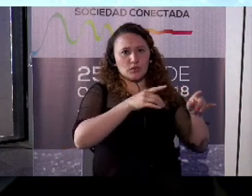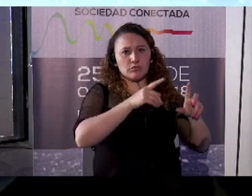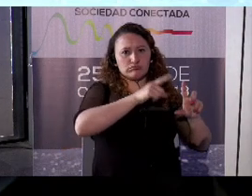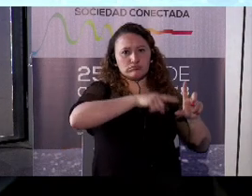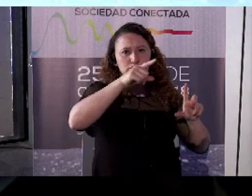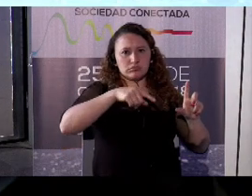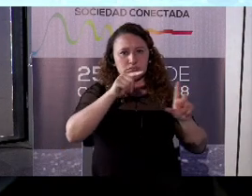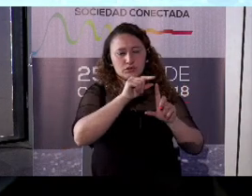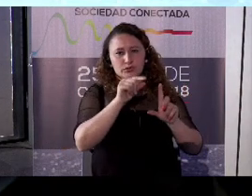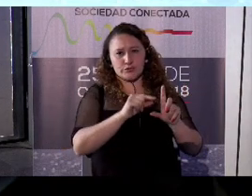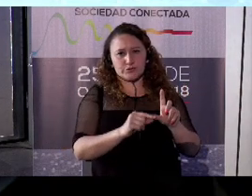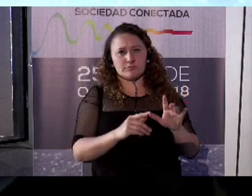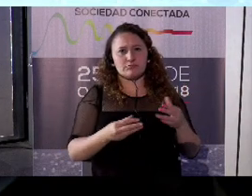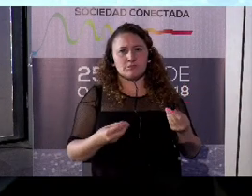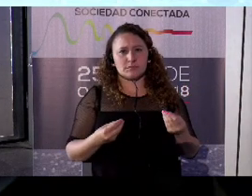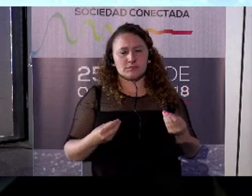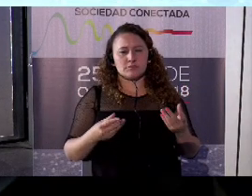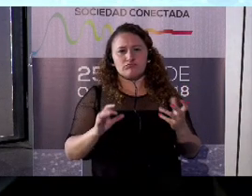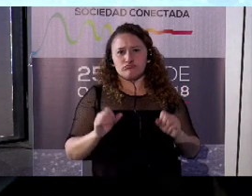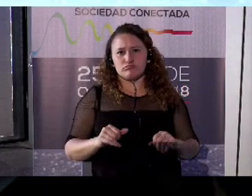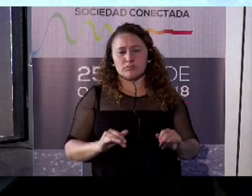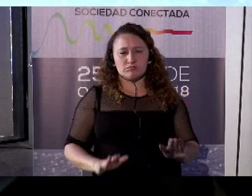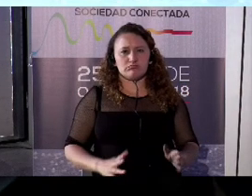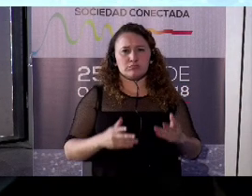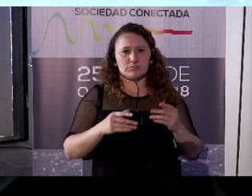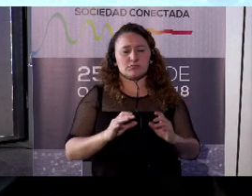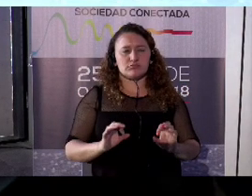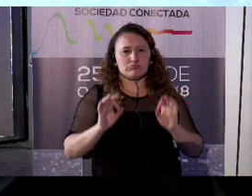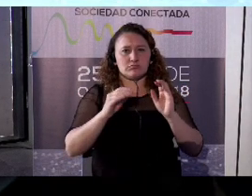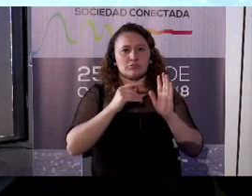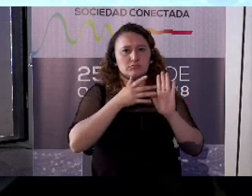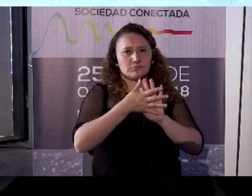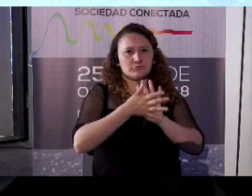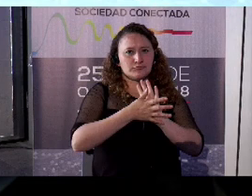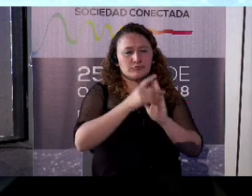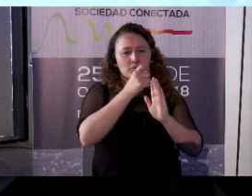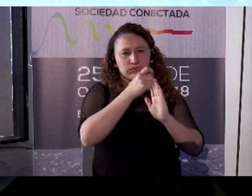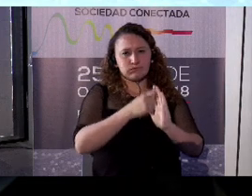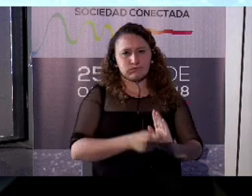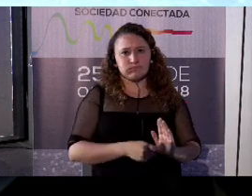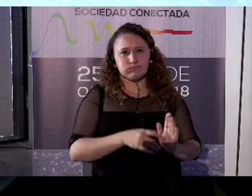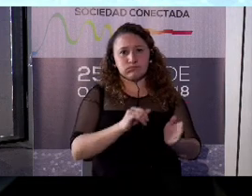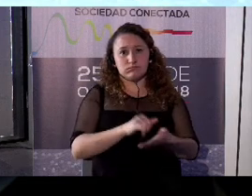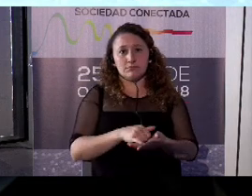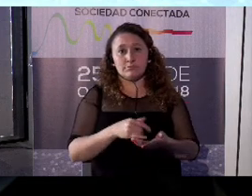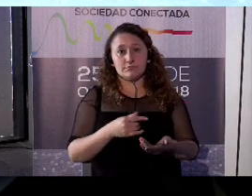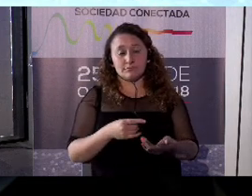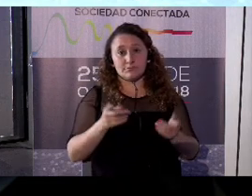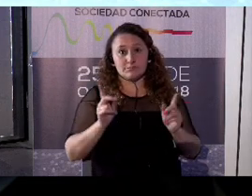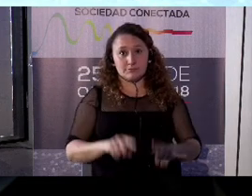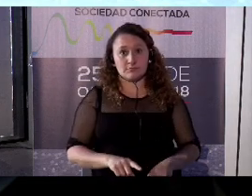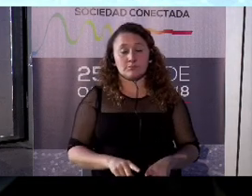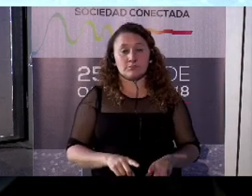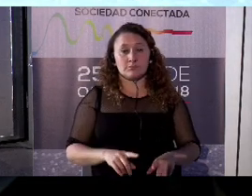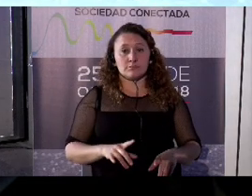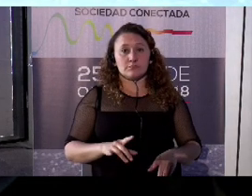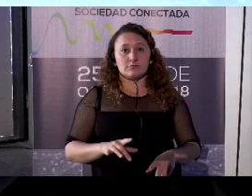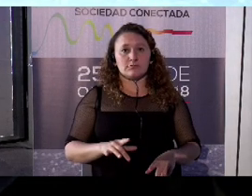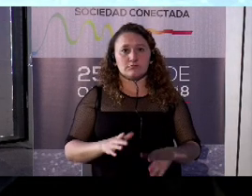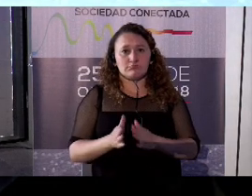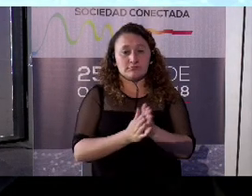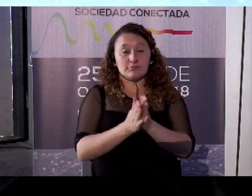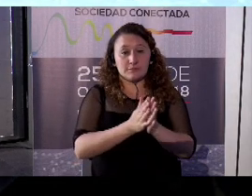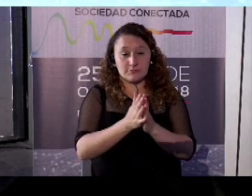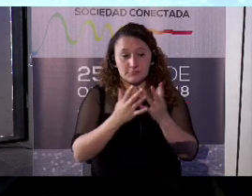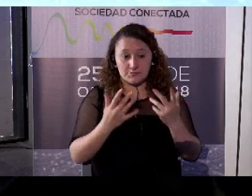espectro que mejoran nuestra base de datos Y ahora También tenemos la ambición de